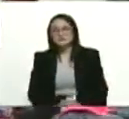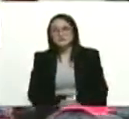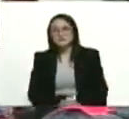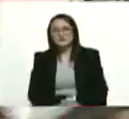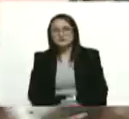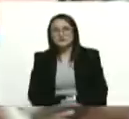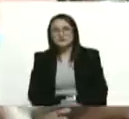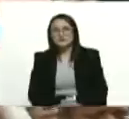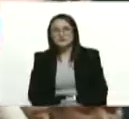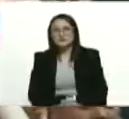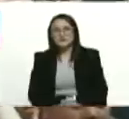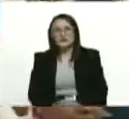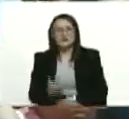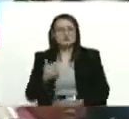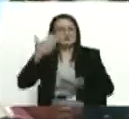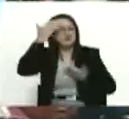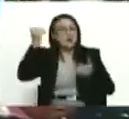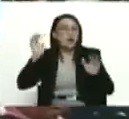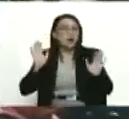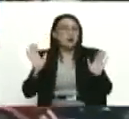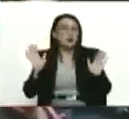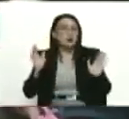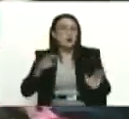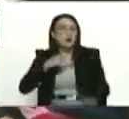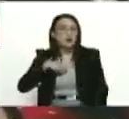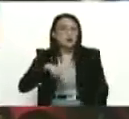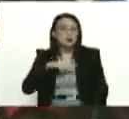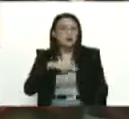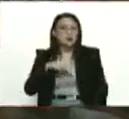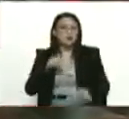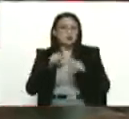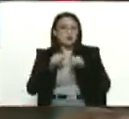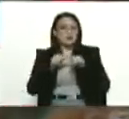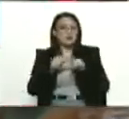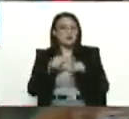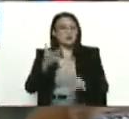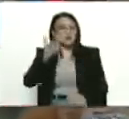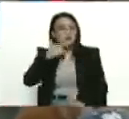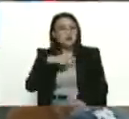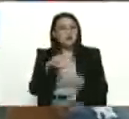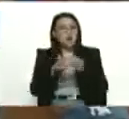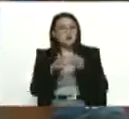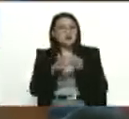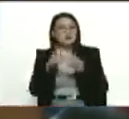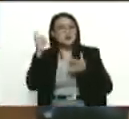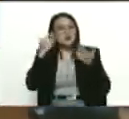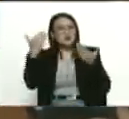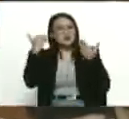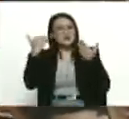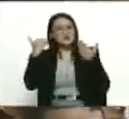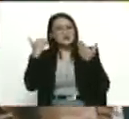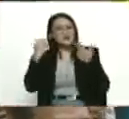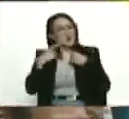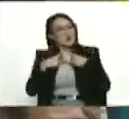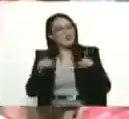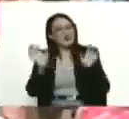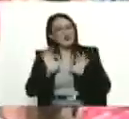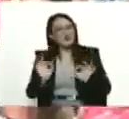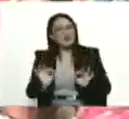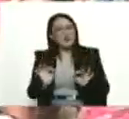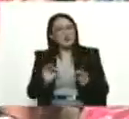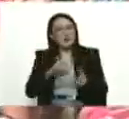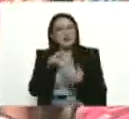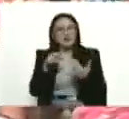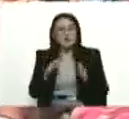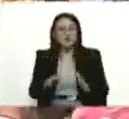Si te he visto, no me acuerdo. Bueno, nosotros tenemos que ser distintos. Nosotros somos distintos. Chávez nos enseñó a ser distintos. Los